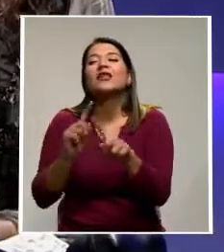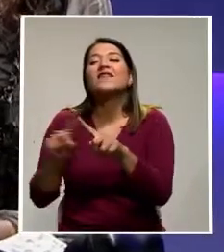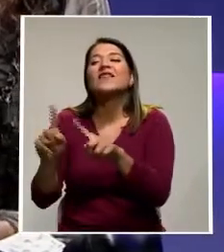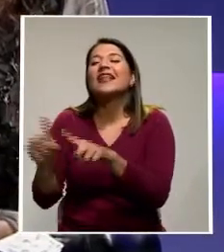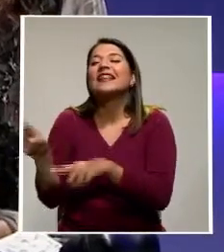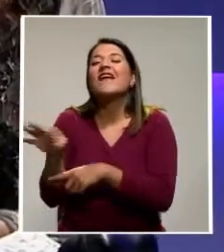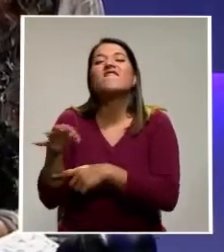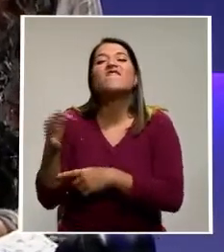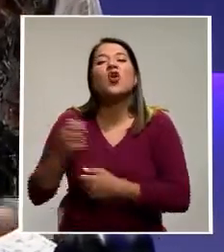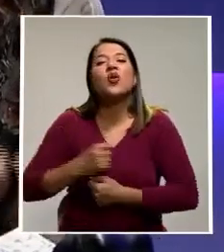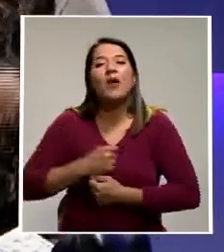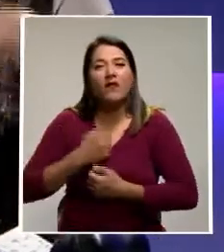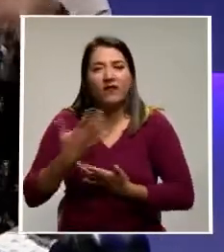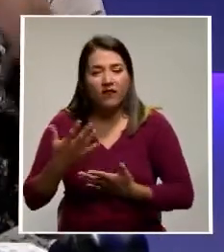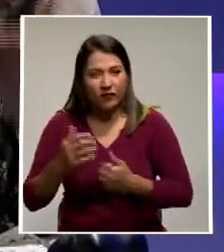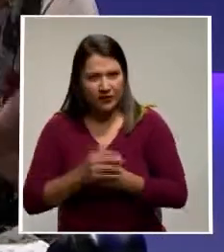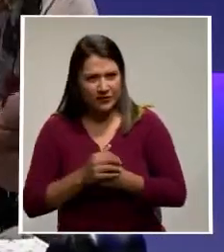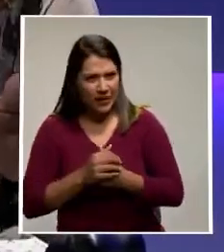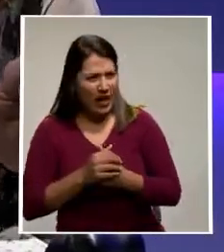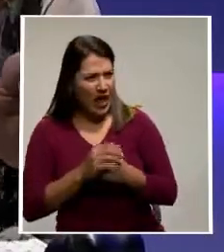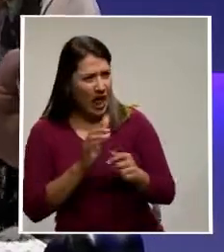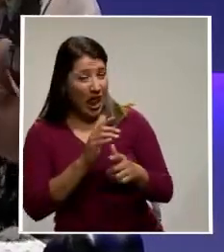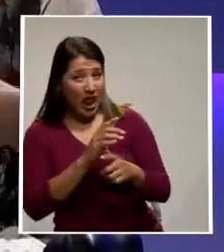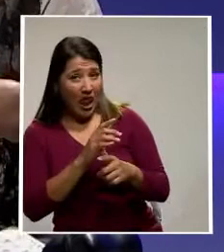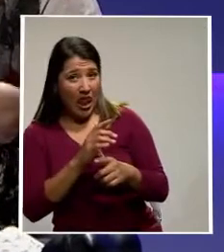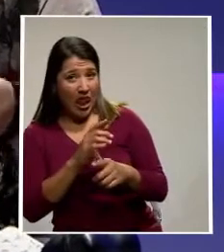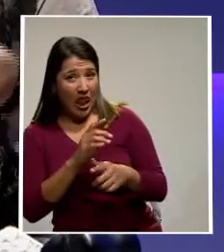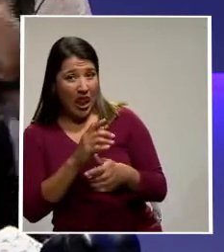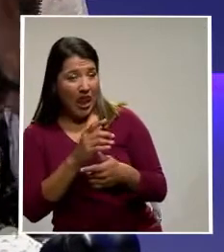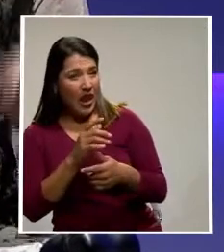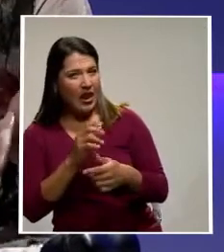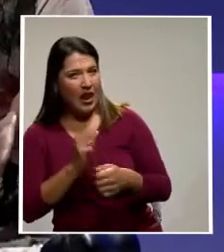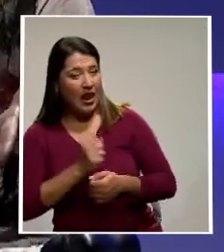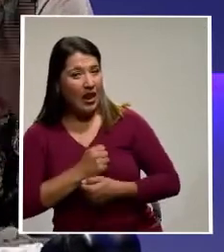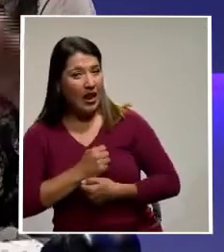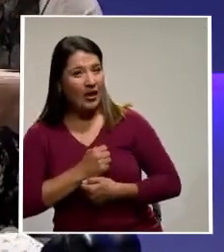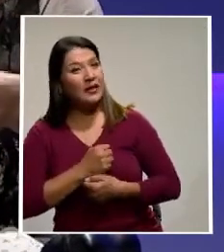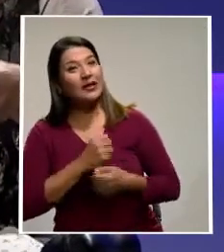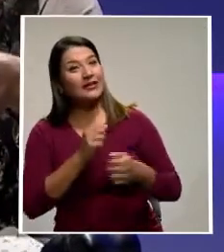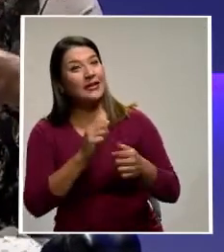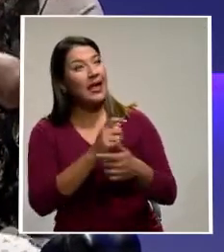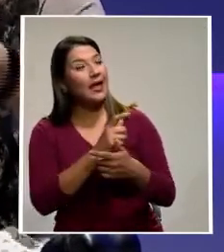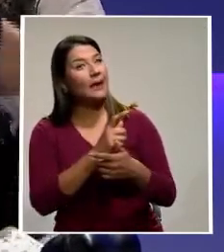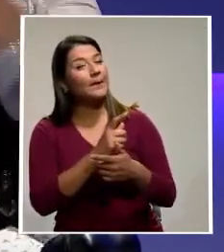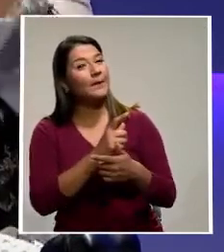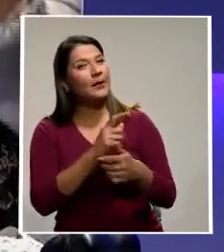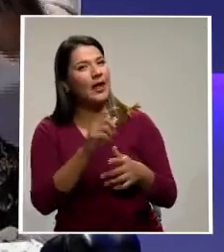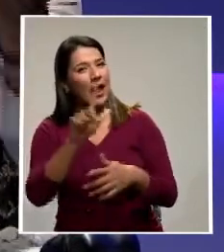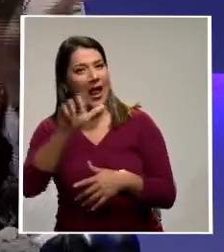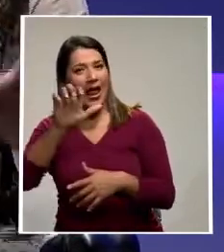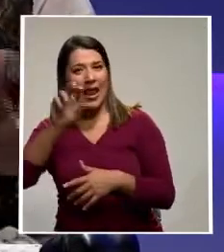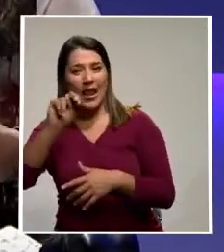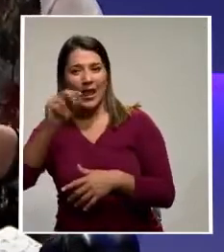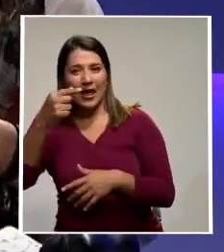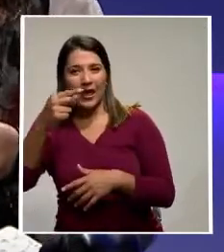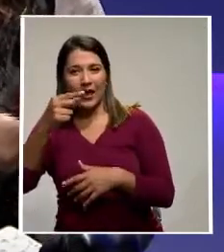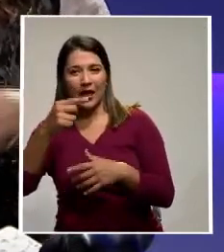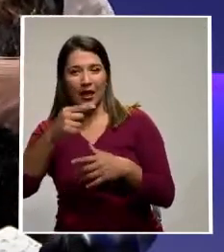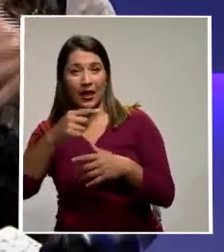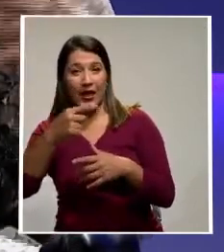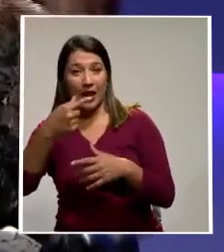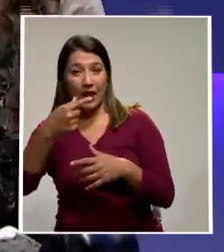Permite... Con el lenguaje de la palabra, partiendo del lenguaje de la palabra escrita. Partiendo de la palabra que va a generar